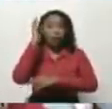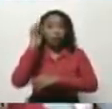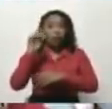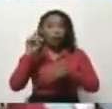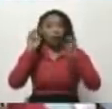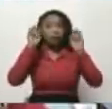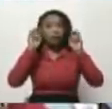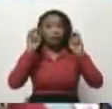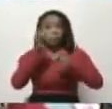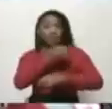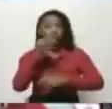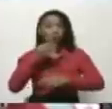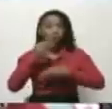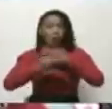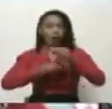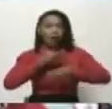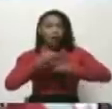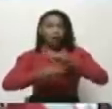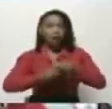por excelencia para hacerlo.